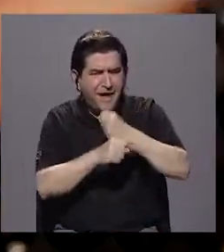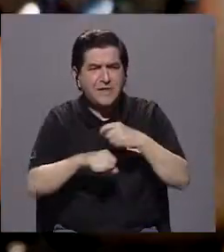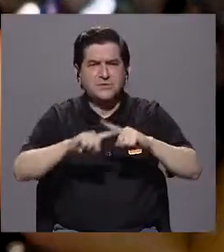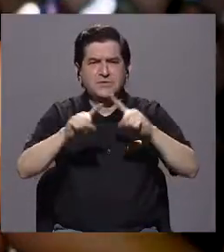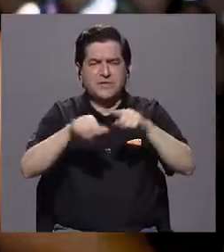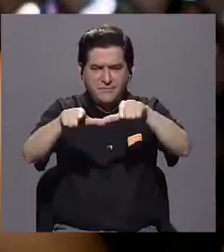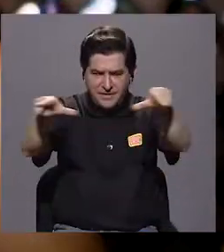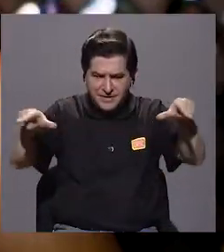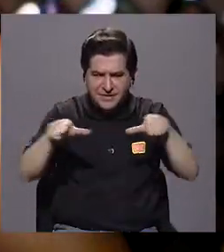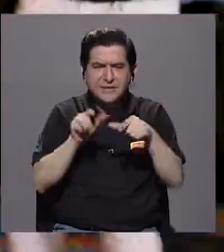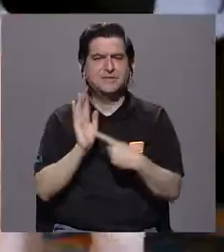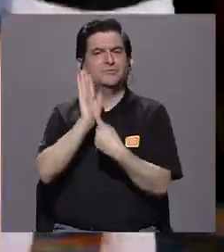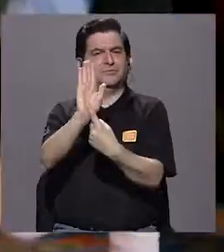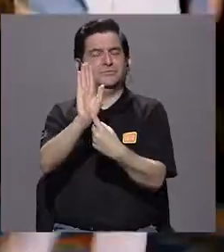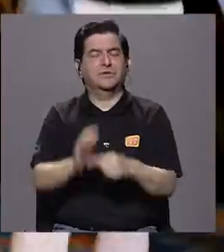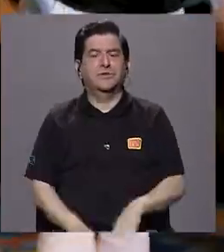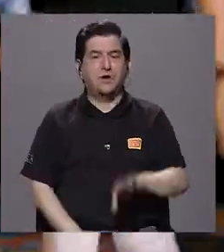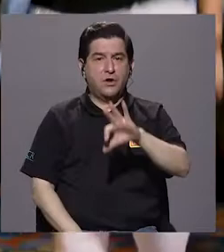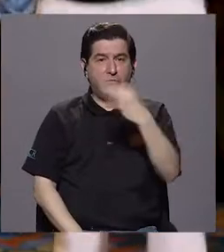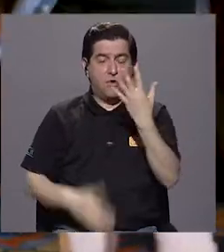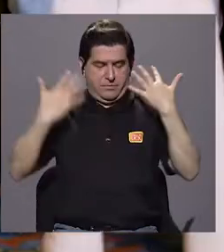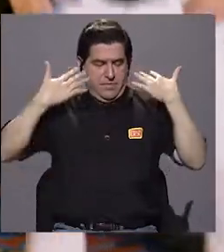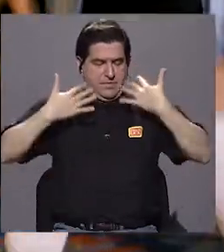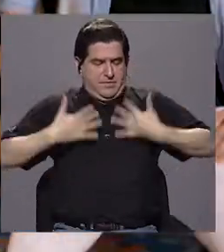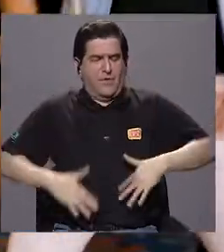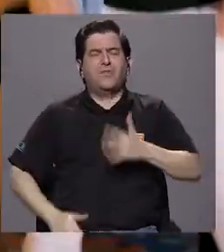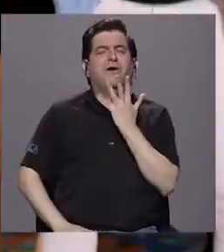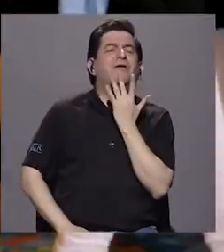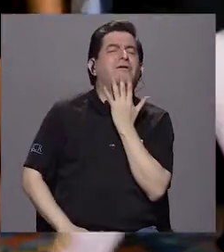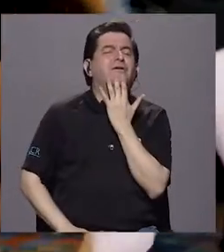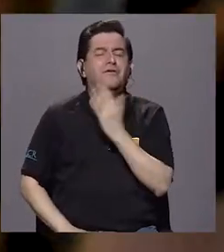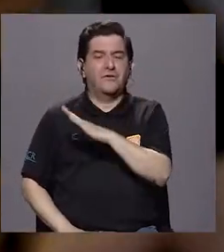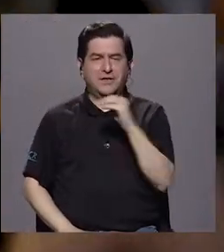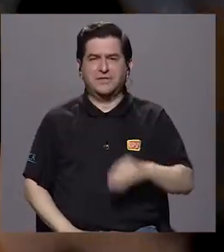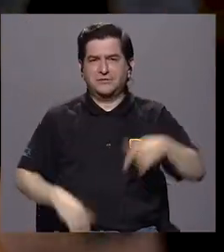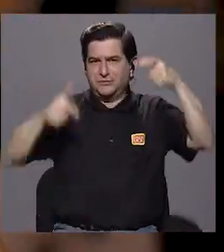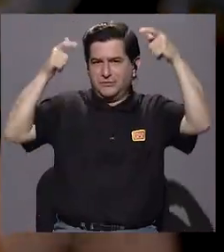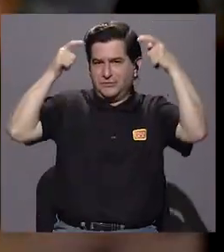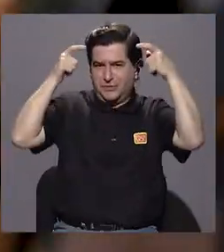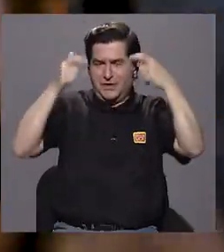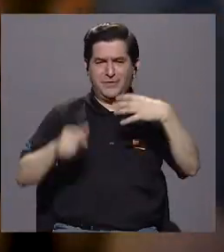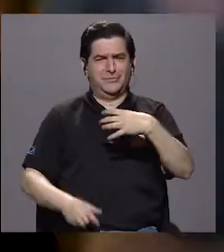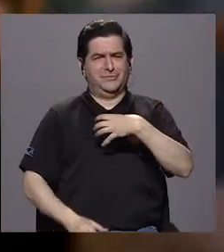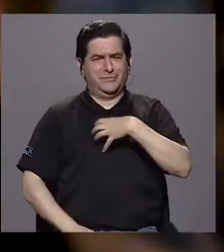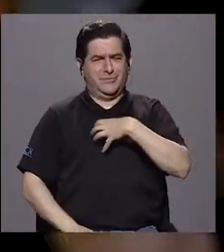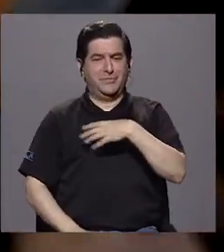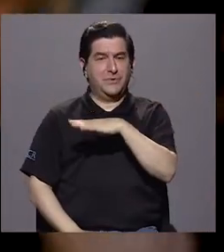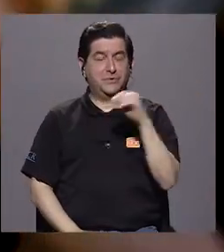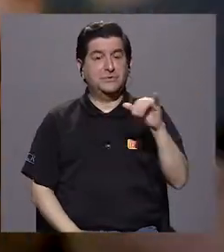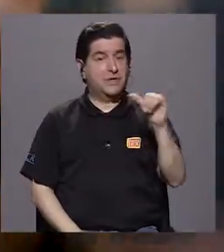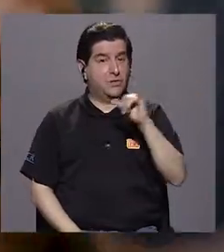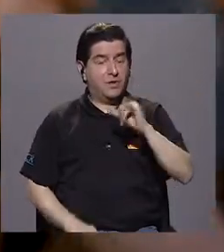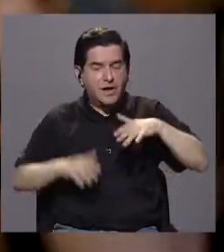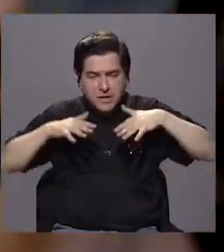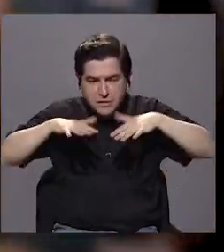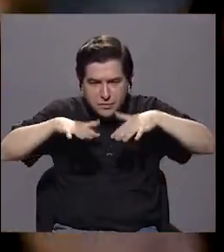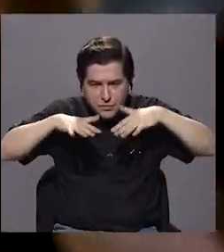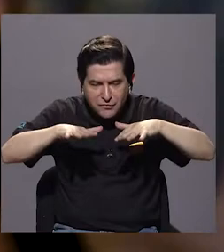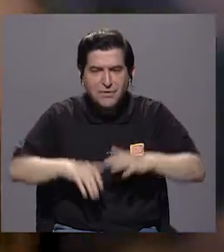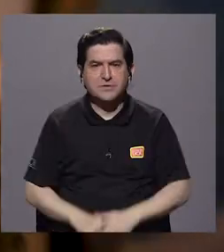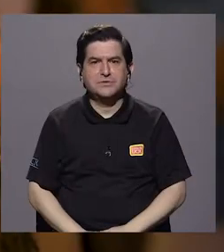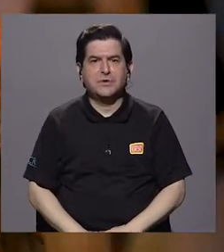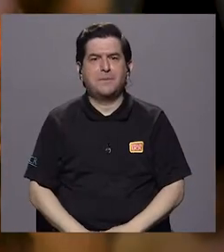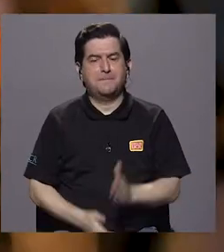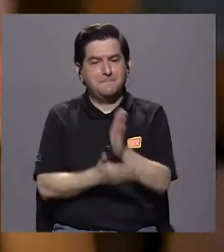escenarios. Su estilo de vestuarios multicolores y sombreros son propios e inclusive esas confecciones han llegado a